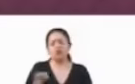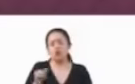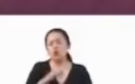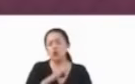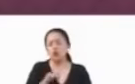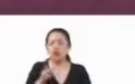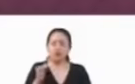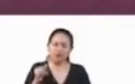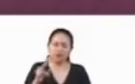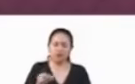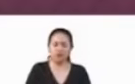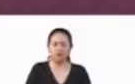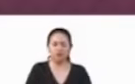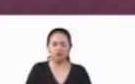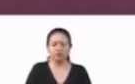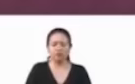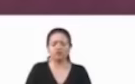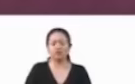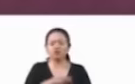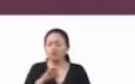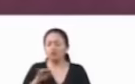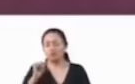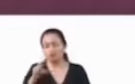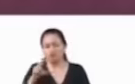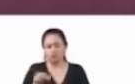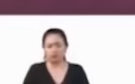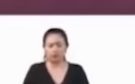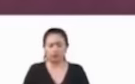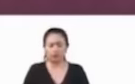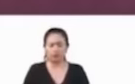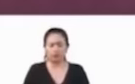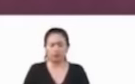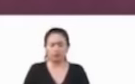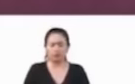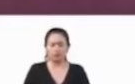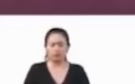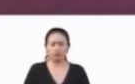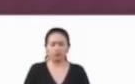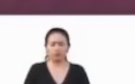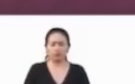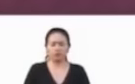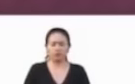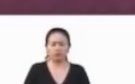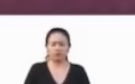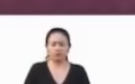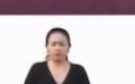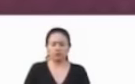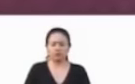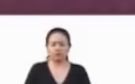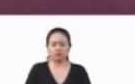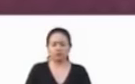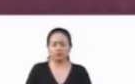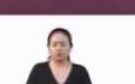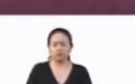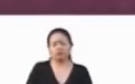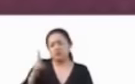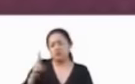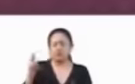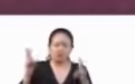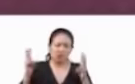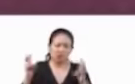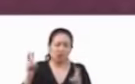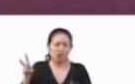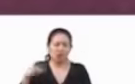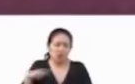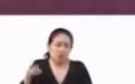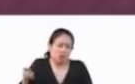definirá si es viable o no es viable en cualquiera de las alcaldías. Ese es, digamos, uno de los temas